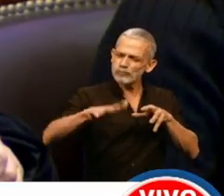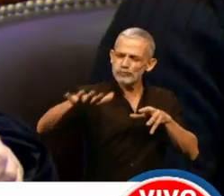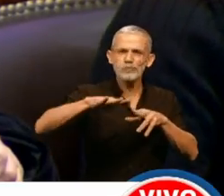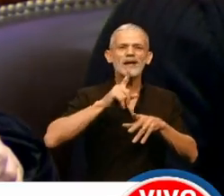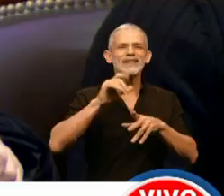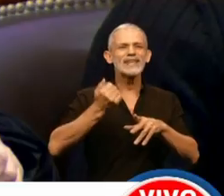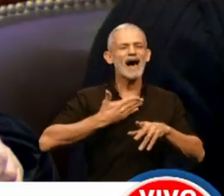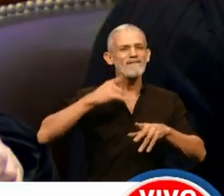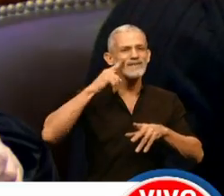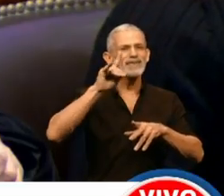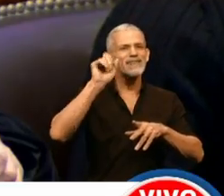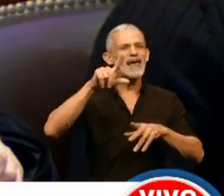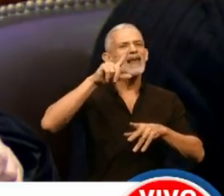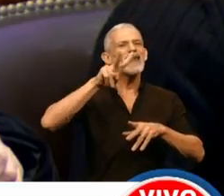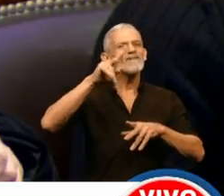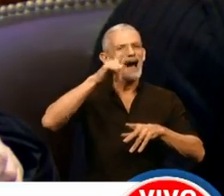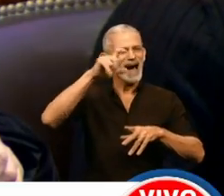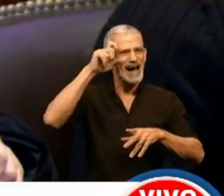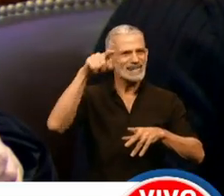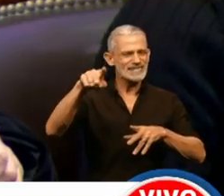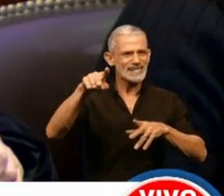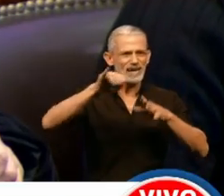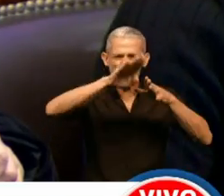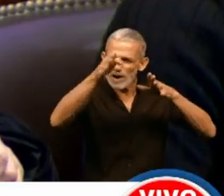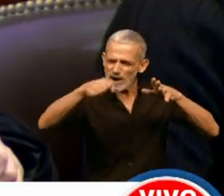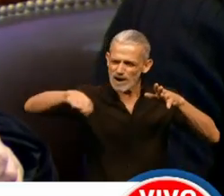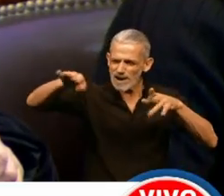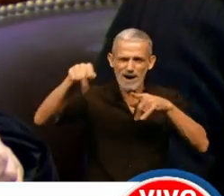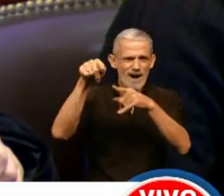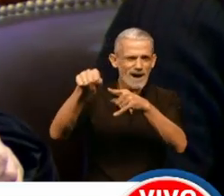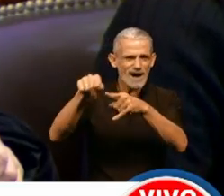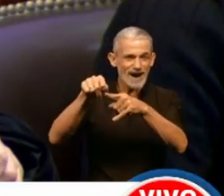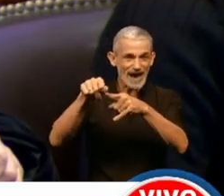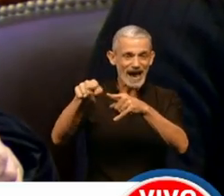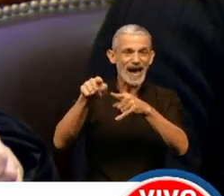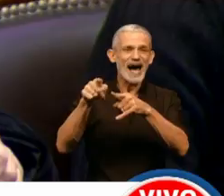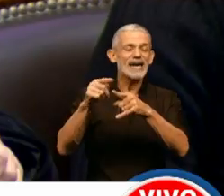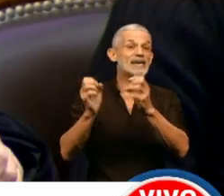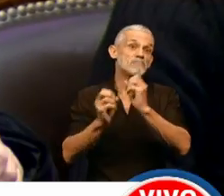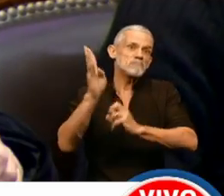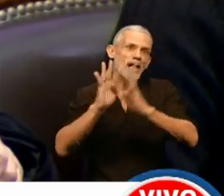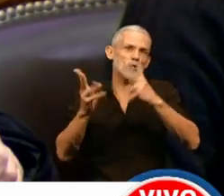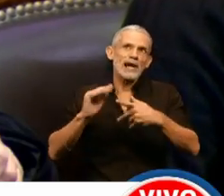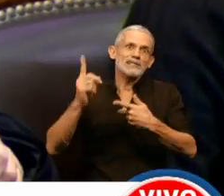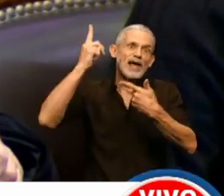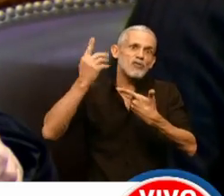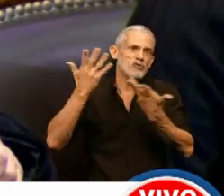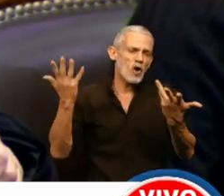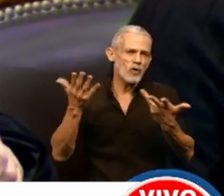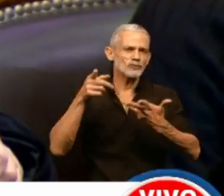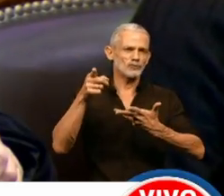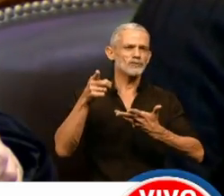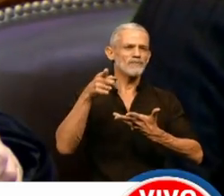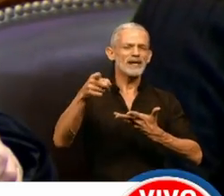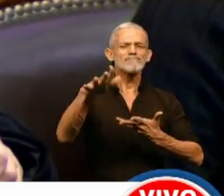tafí del valle en la zona de los valles calchaquíes que gracias a la naturaleza y adiós podemos decir